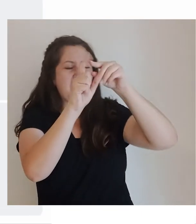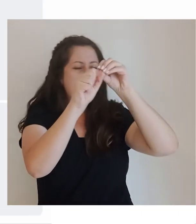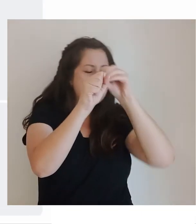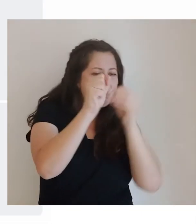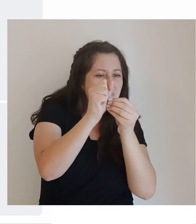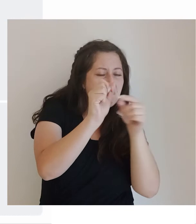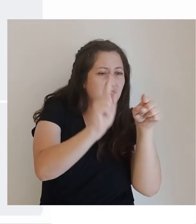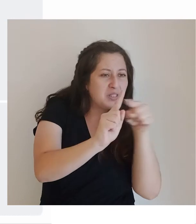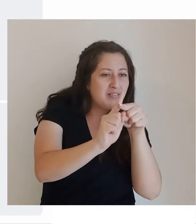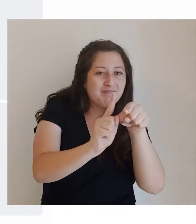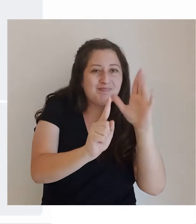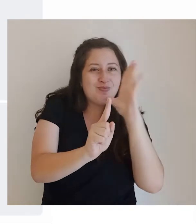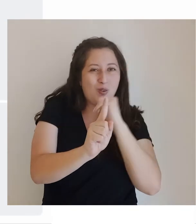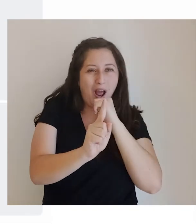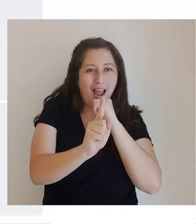negativa o positiva.